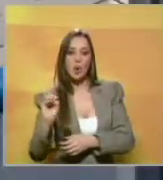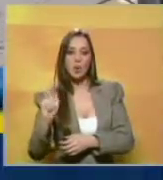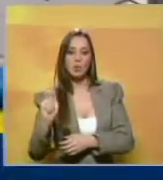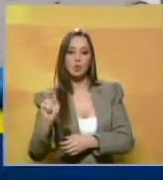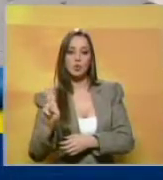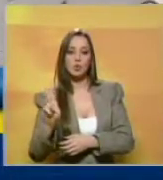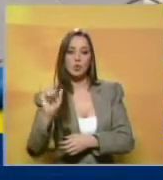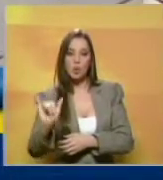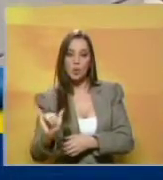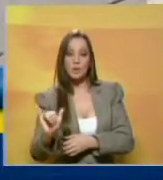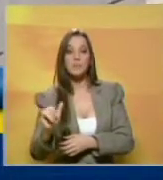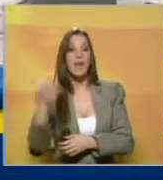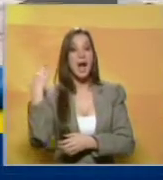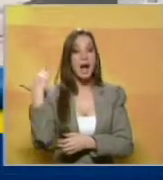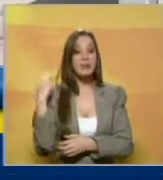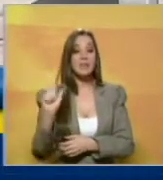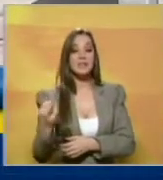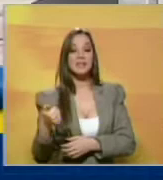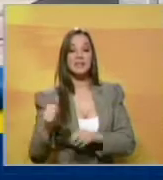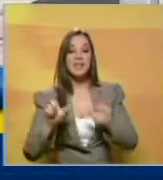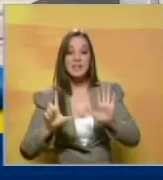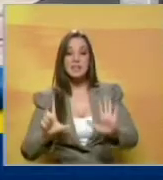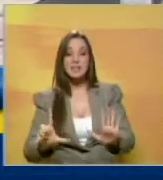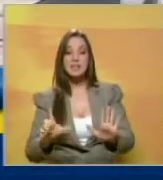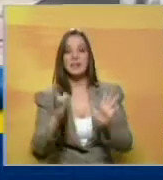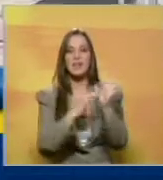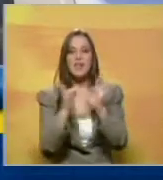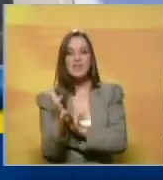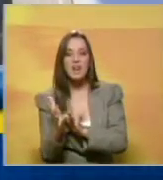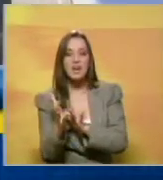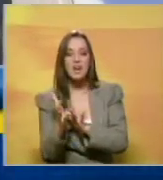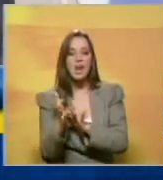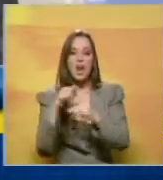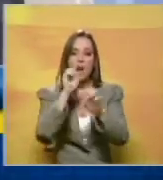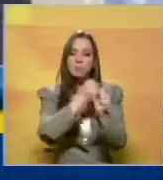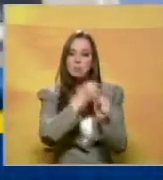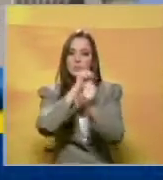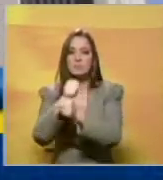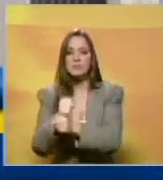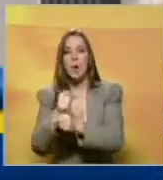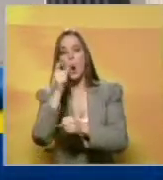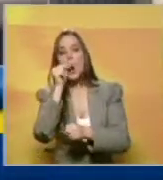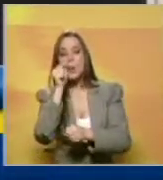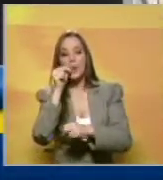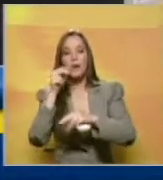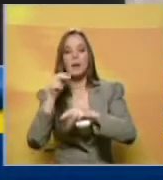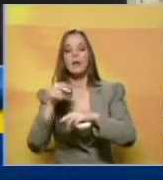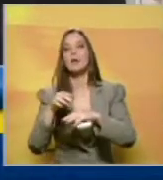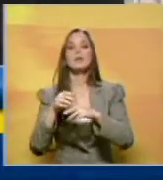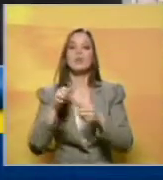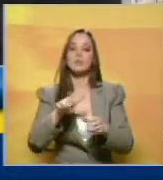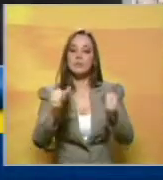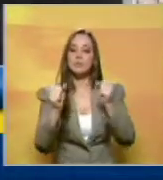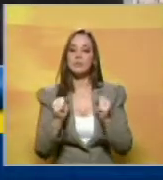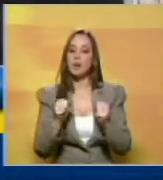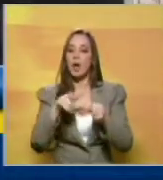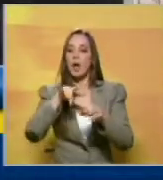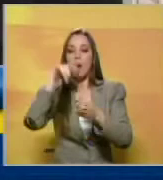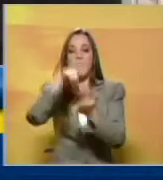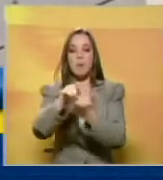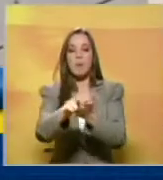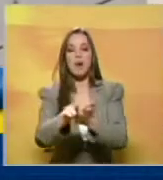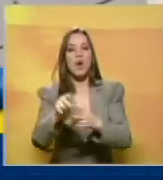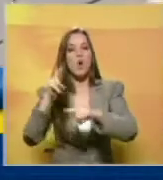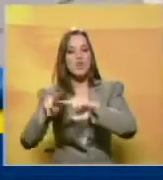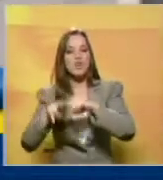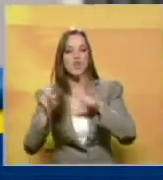ocurrió el 17 de abril de 2009 en la laguna de Canaima, hecho en el que perdió la vida un niño de 6 años de nacionalidad británica. Durante la